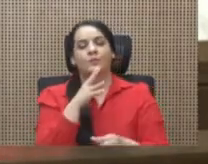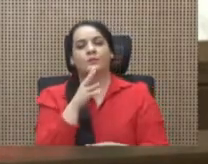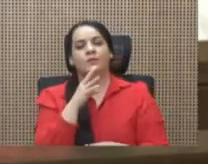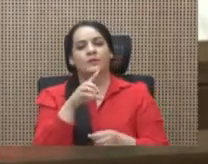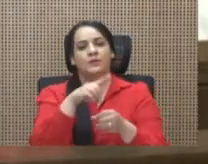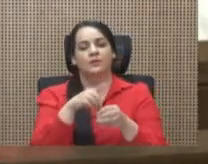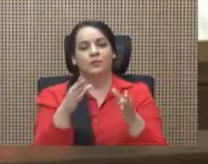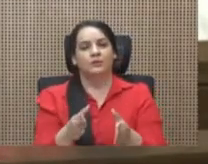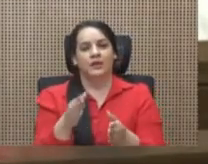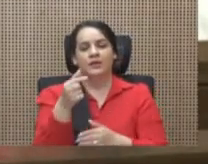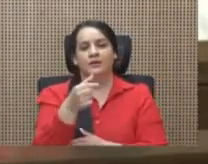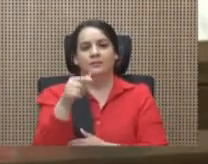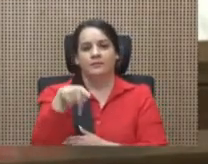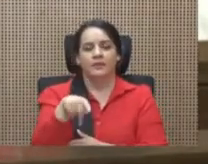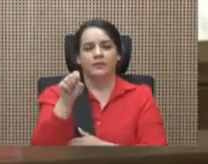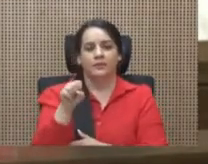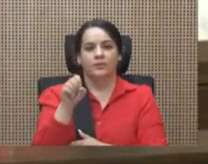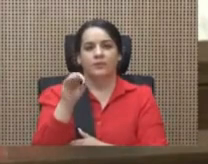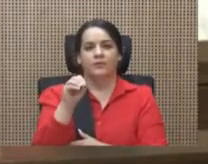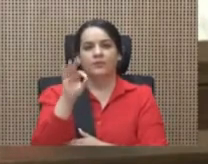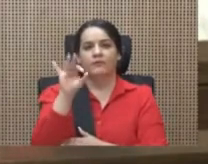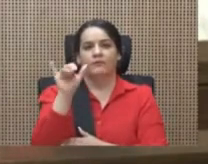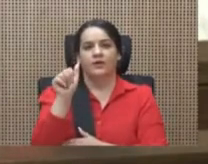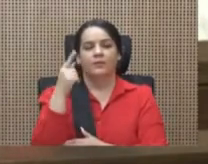Guillén Pérez Sofía por el orden.